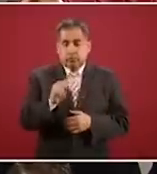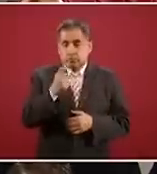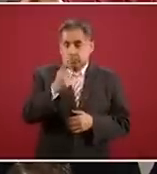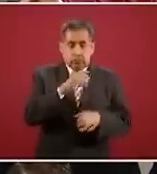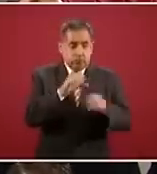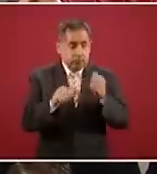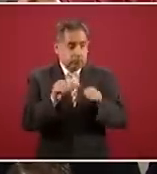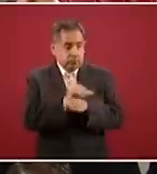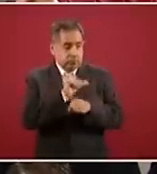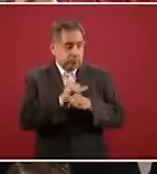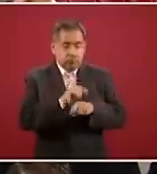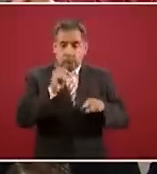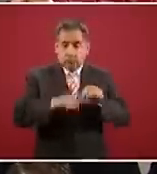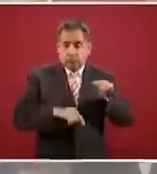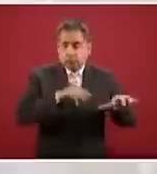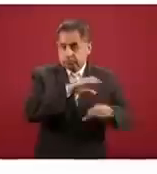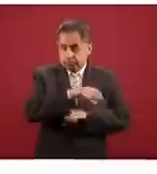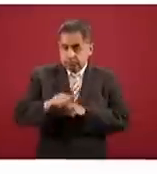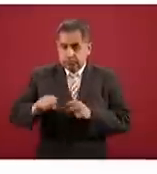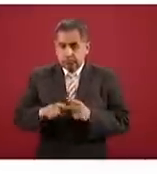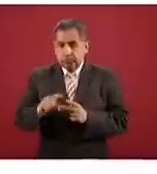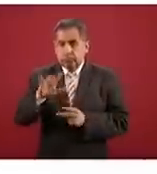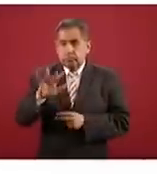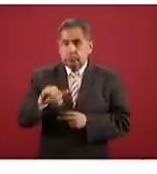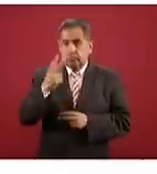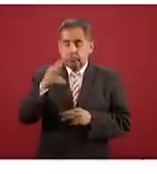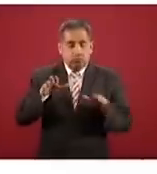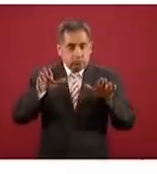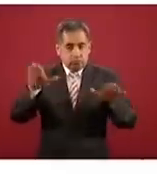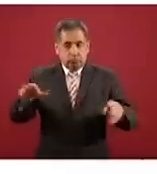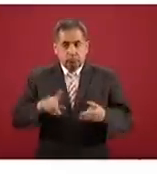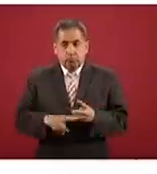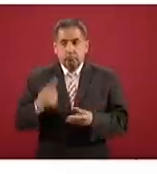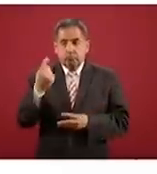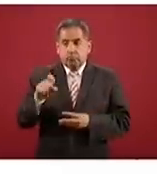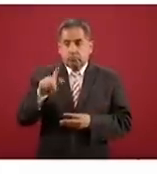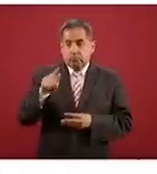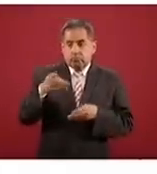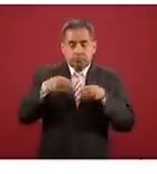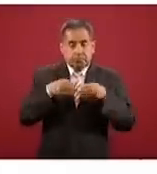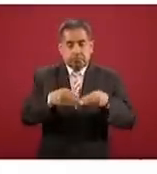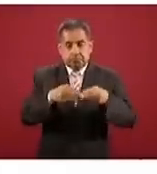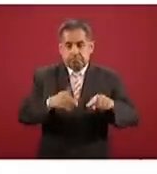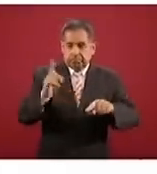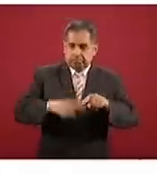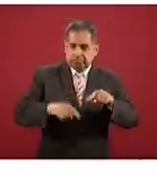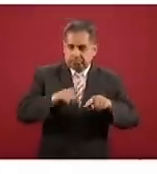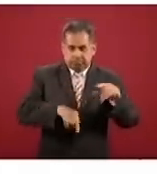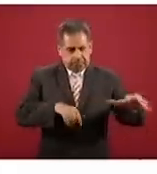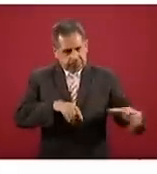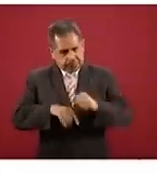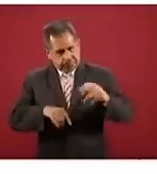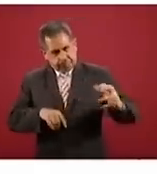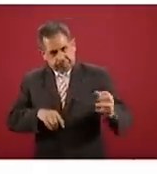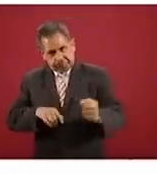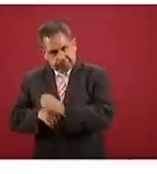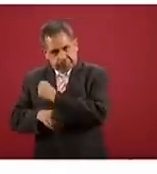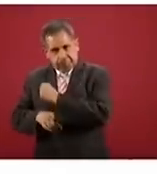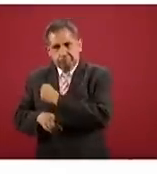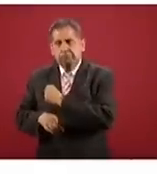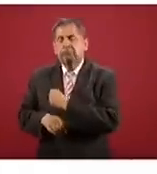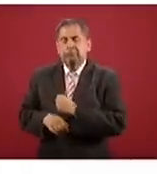34.461 vehículos terrestres, 54 aeronaves y 171 embarcaciones que han sido decomisadas en